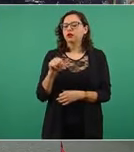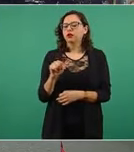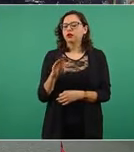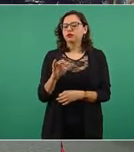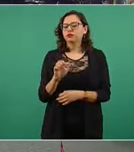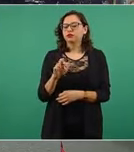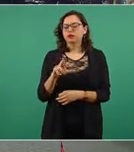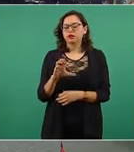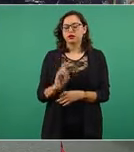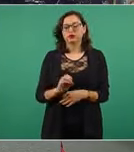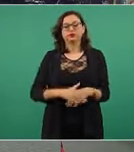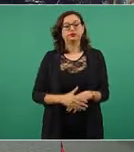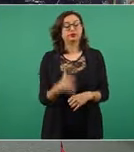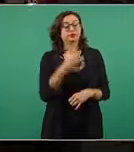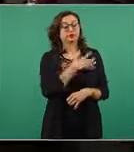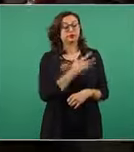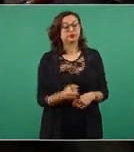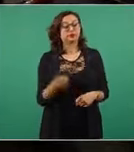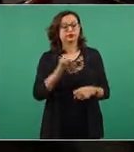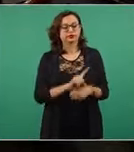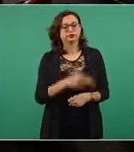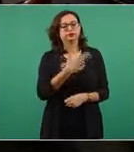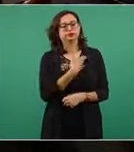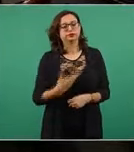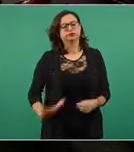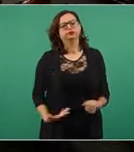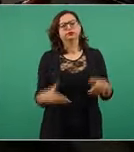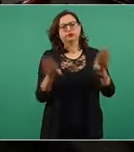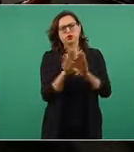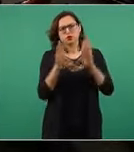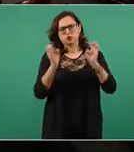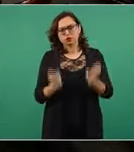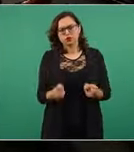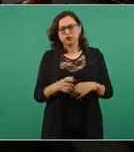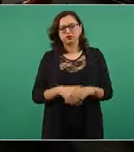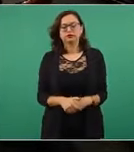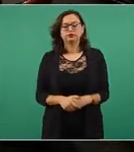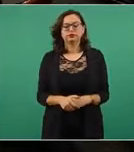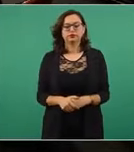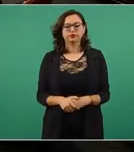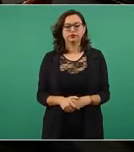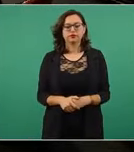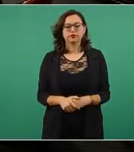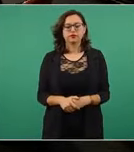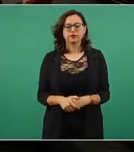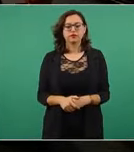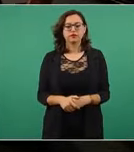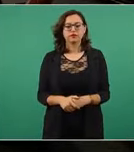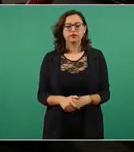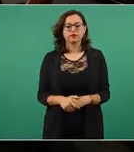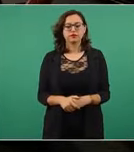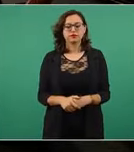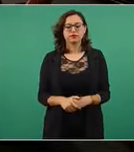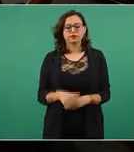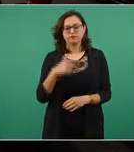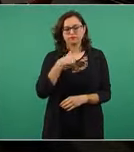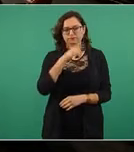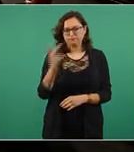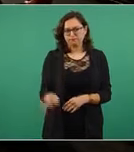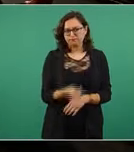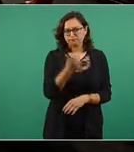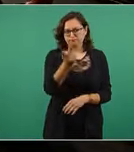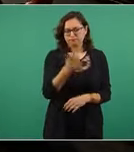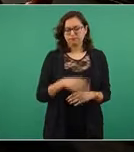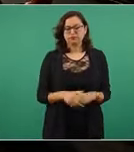Buenos días, presidente. ¿Cómo está? Mi primera pregunta sería si para estos próximos días